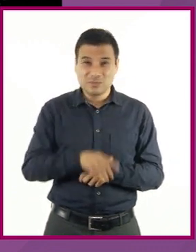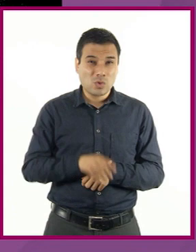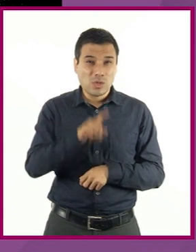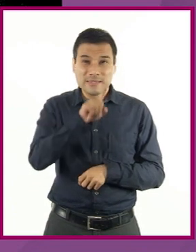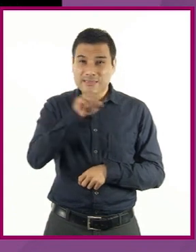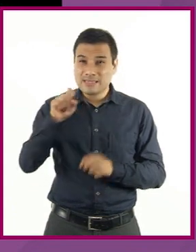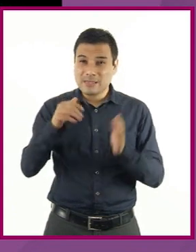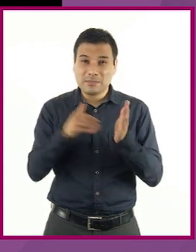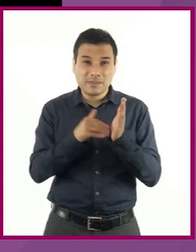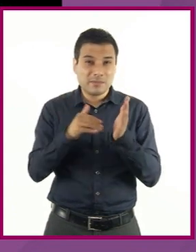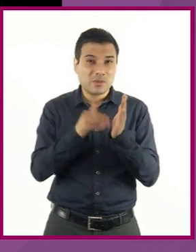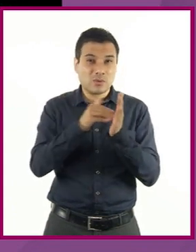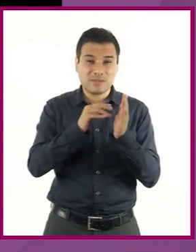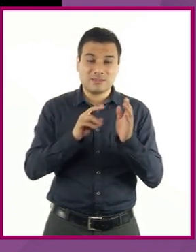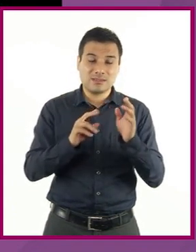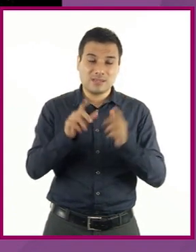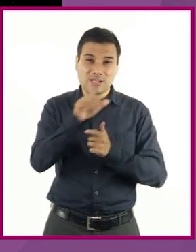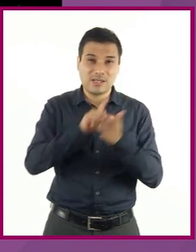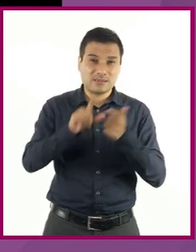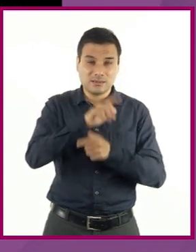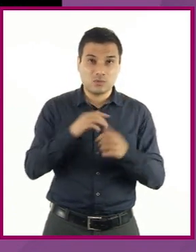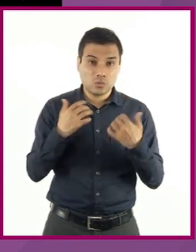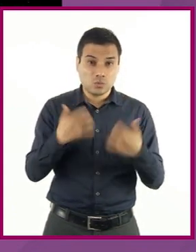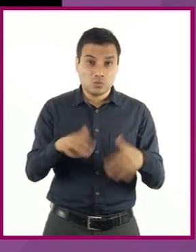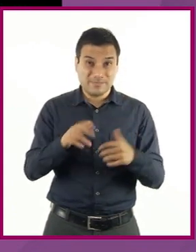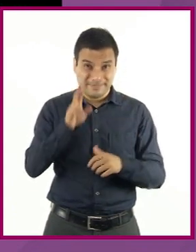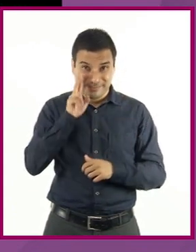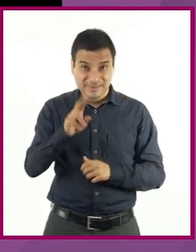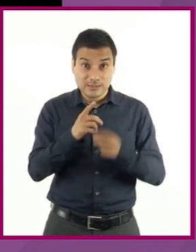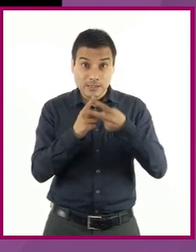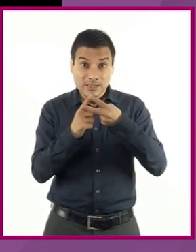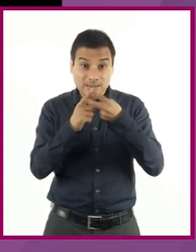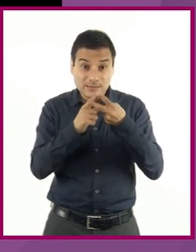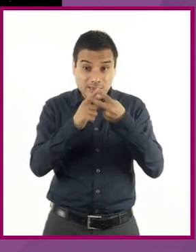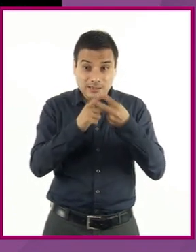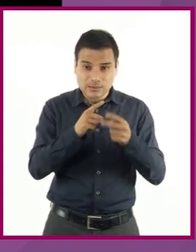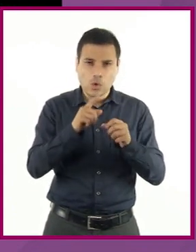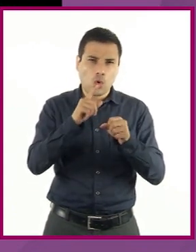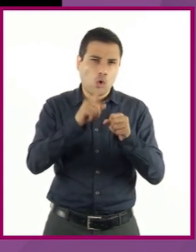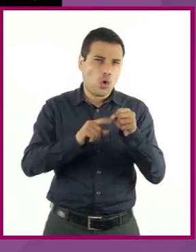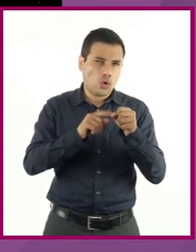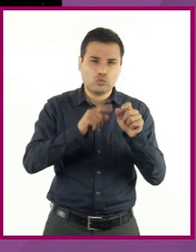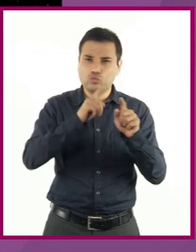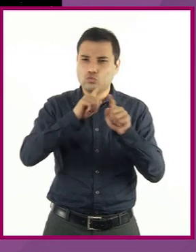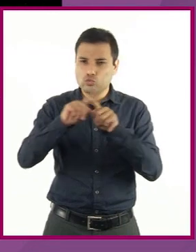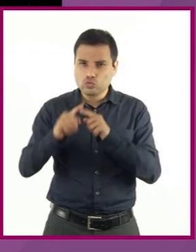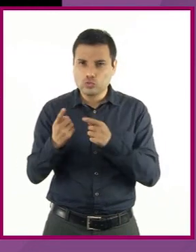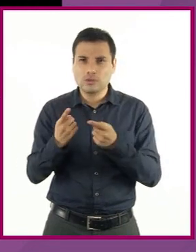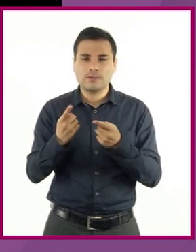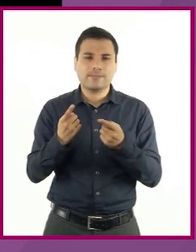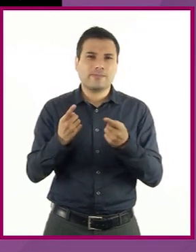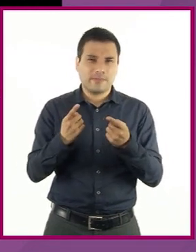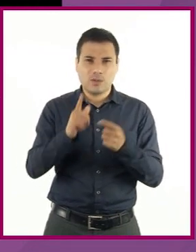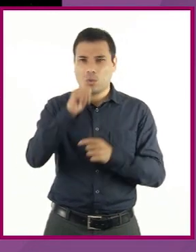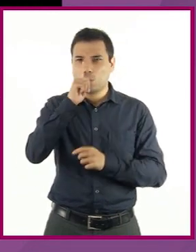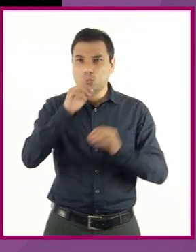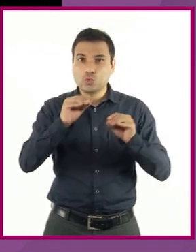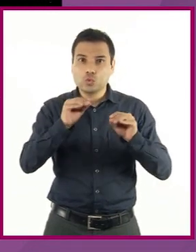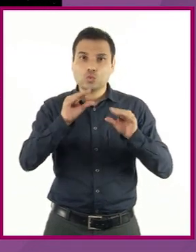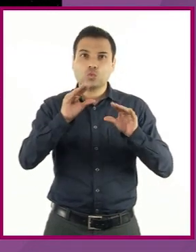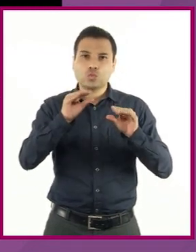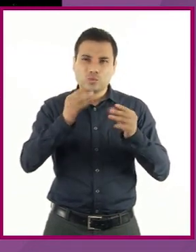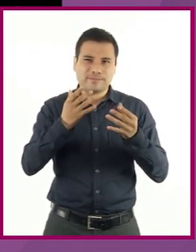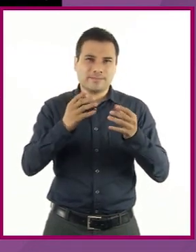de galaxias. Como podemos ver, las estrellas presentan diferente luminosidad, diferentes colores y